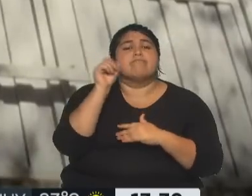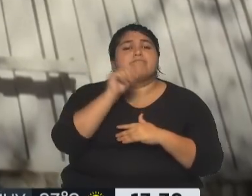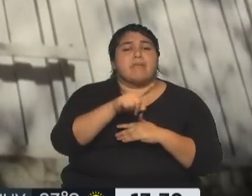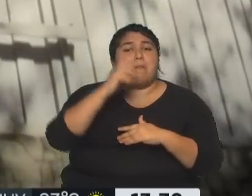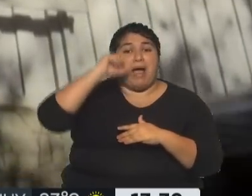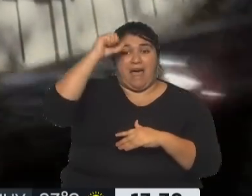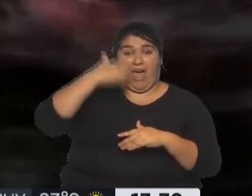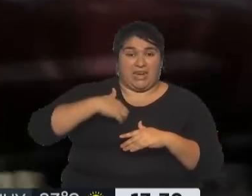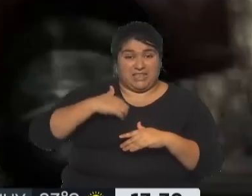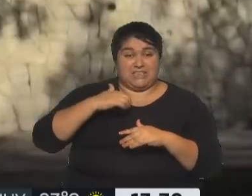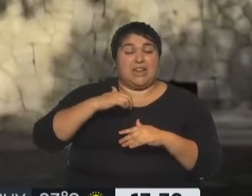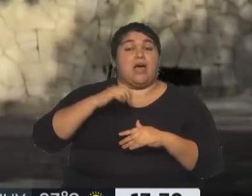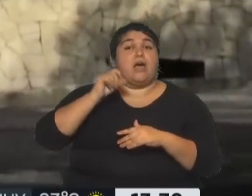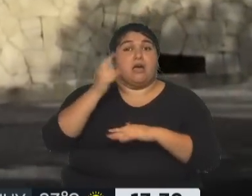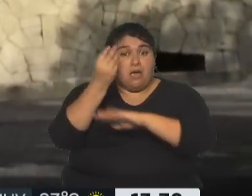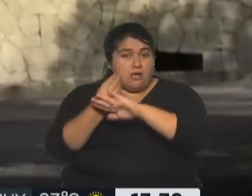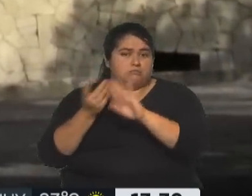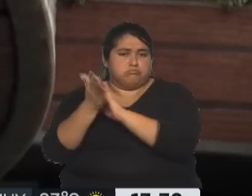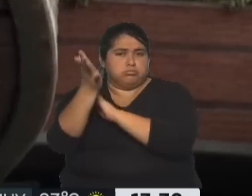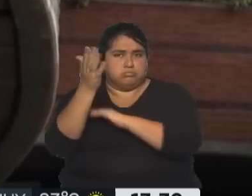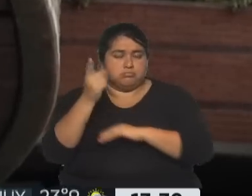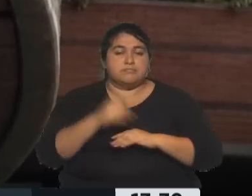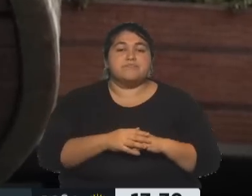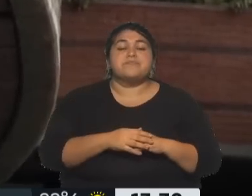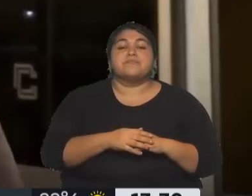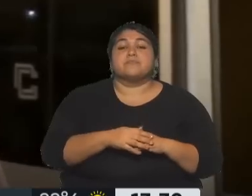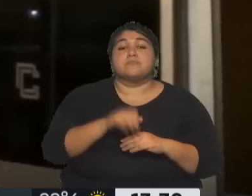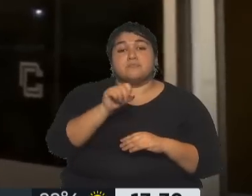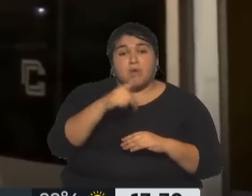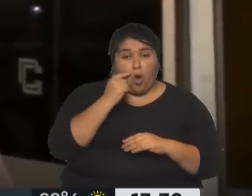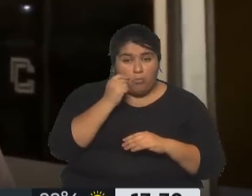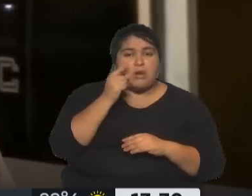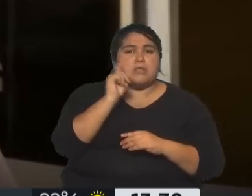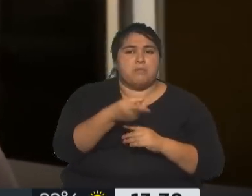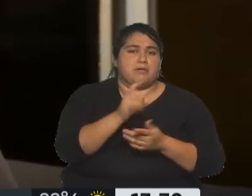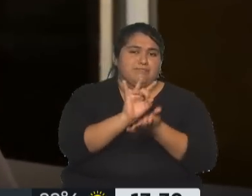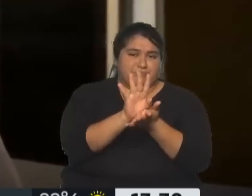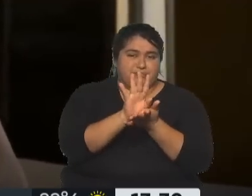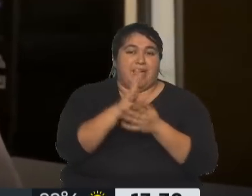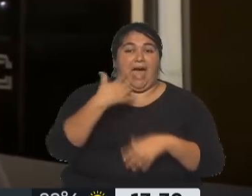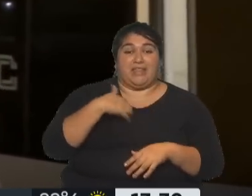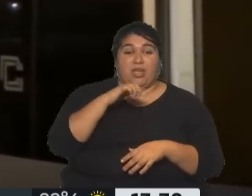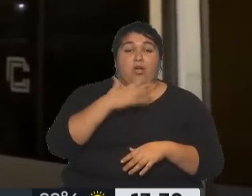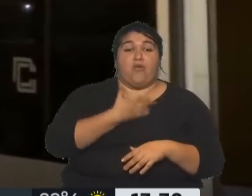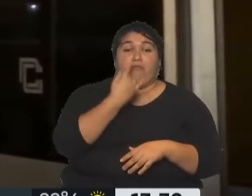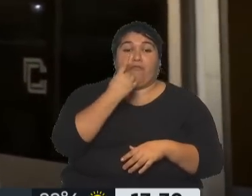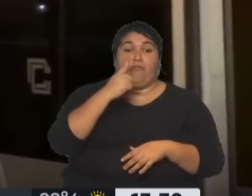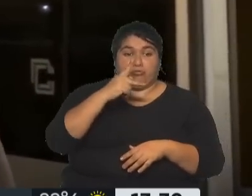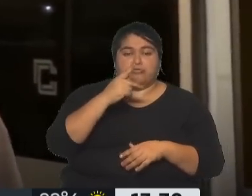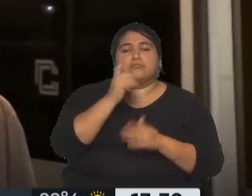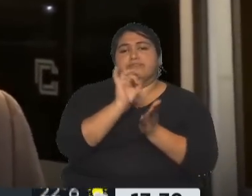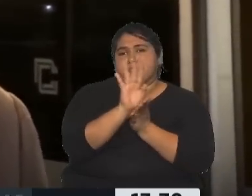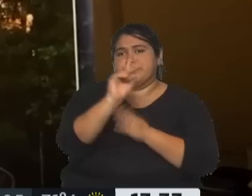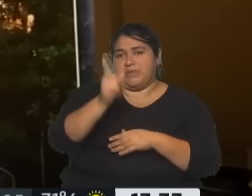Embajada Argentina en Quito. El incidente diplomático culminó con la expulsión del embajador argentino Gabriel Fuchs y, como respuesta, la